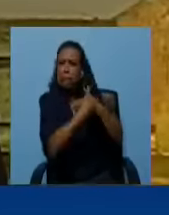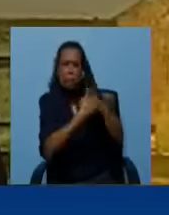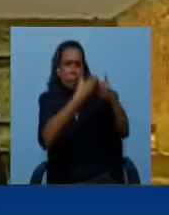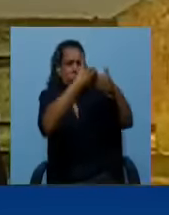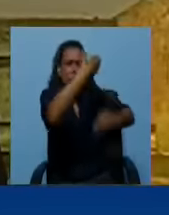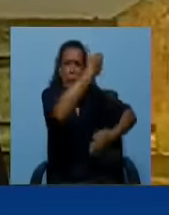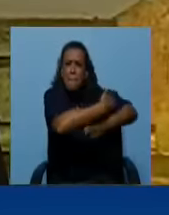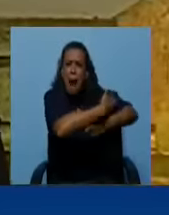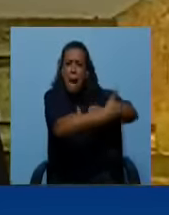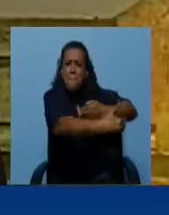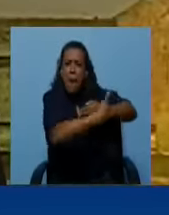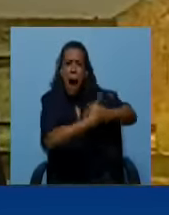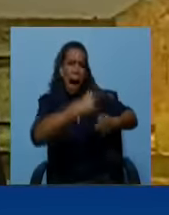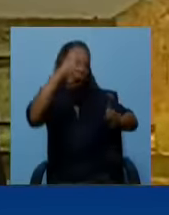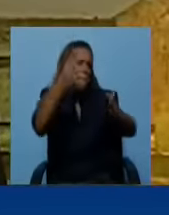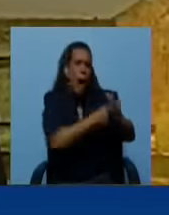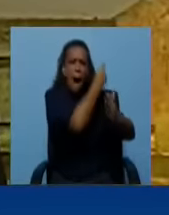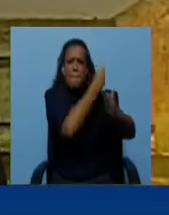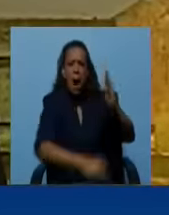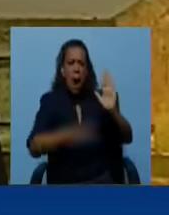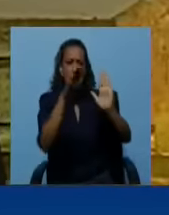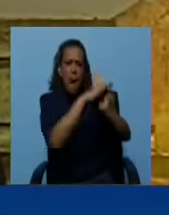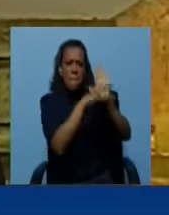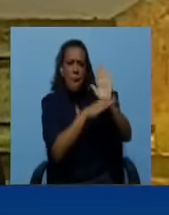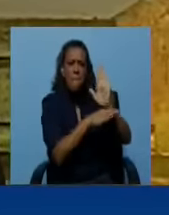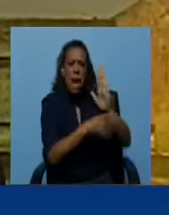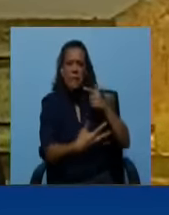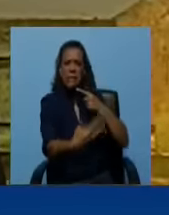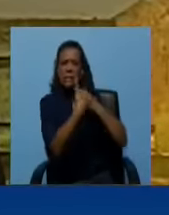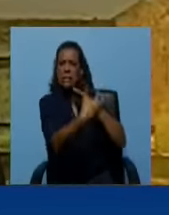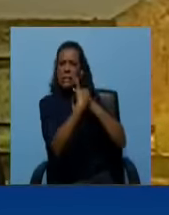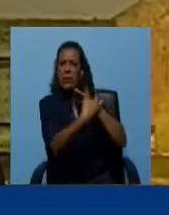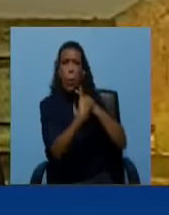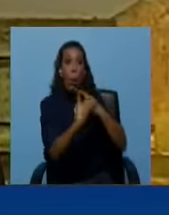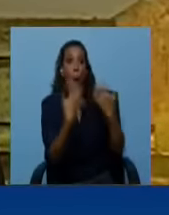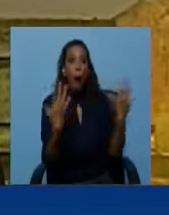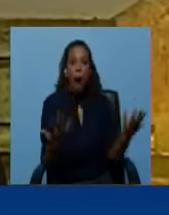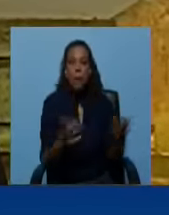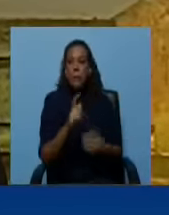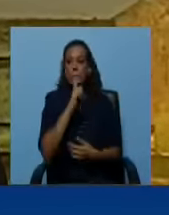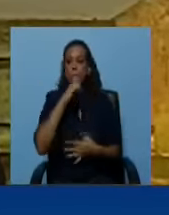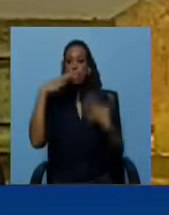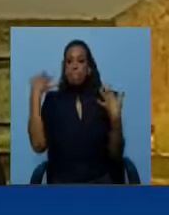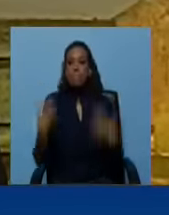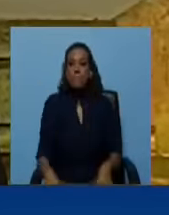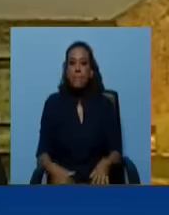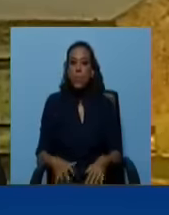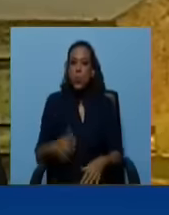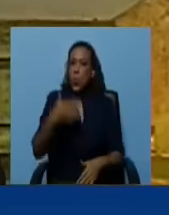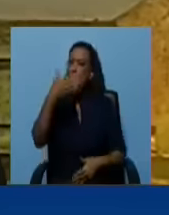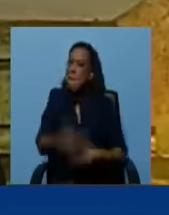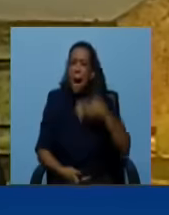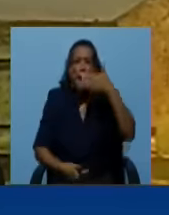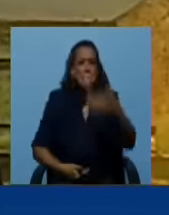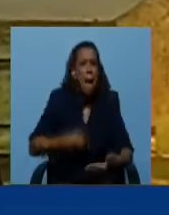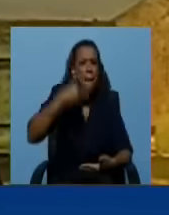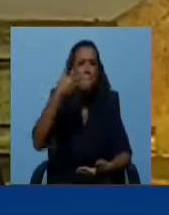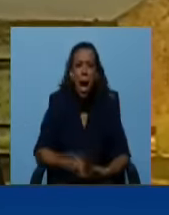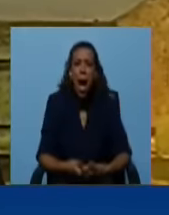bloqueada, sancionada, perseguida, que de manera incesante